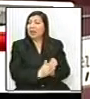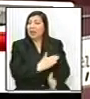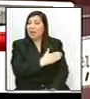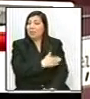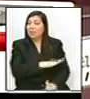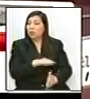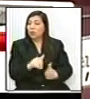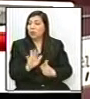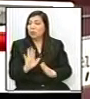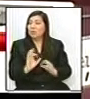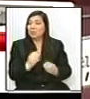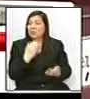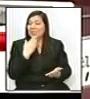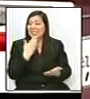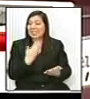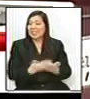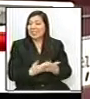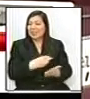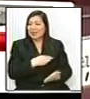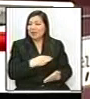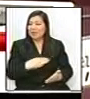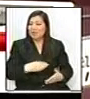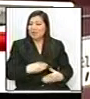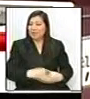de toda su familia. Muchas gracias, señor ministro.